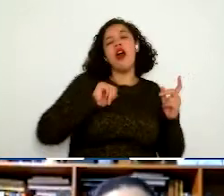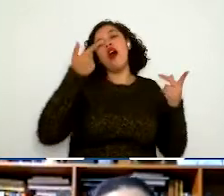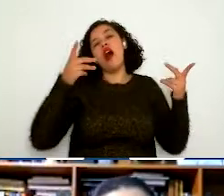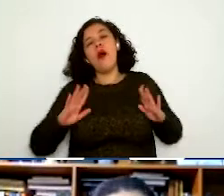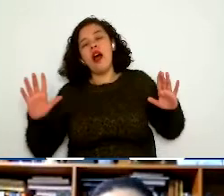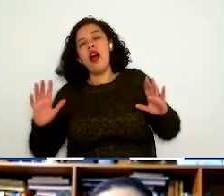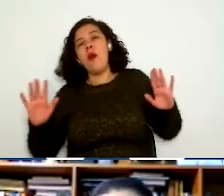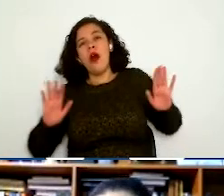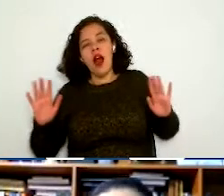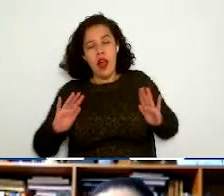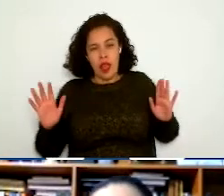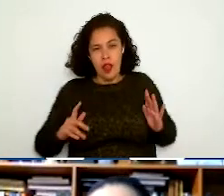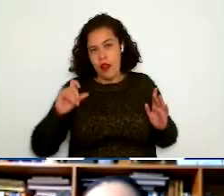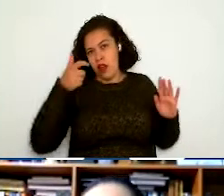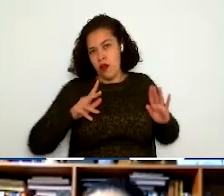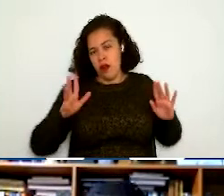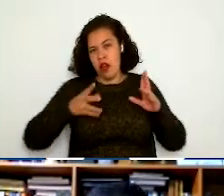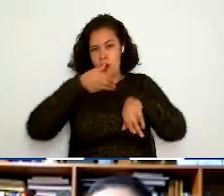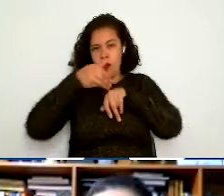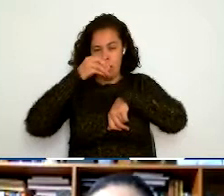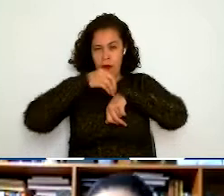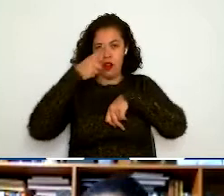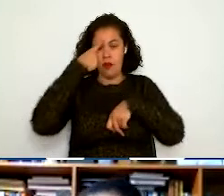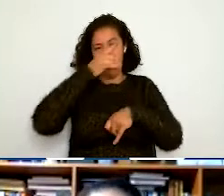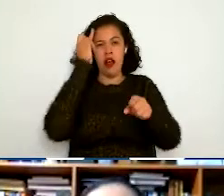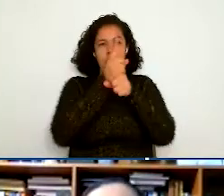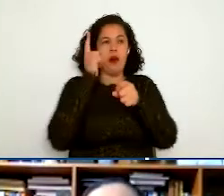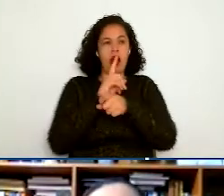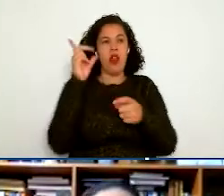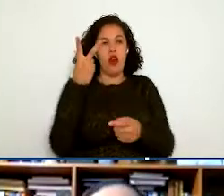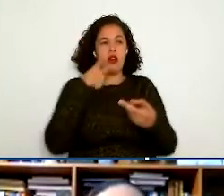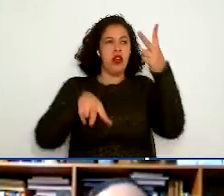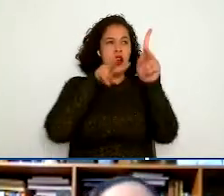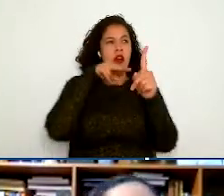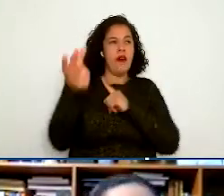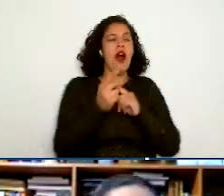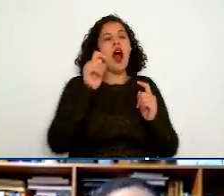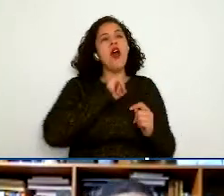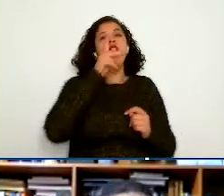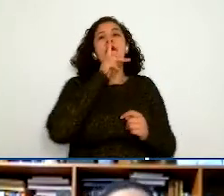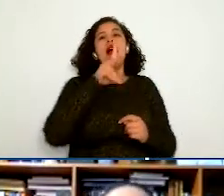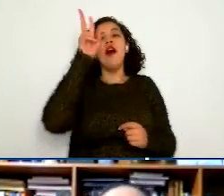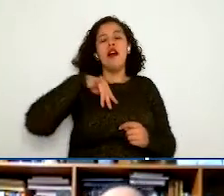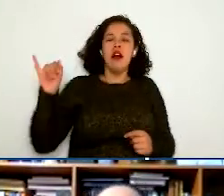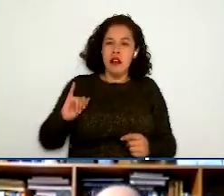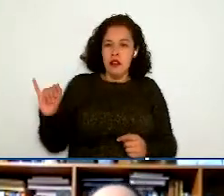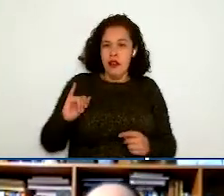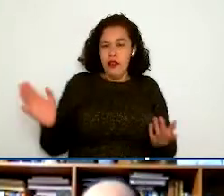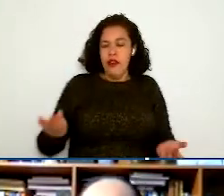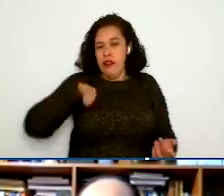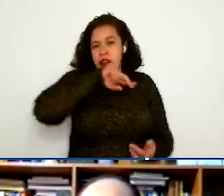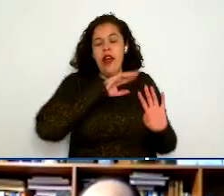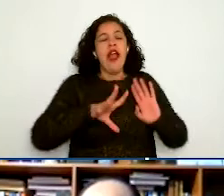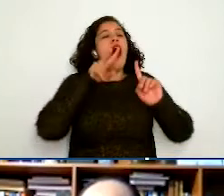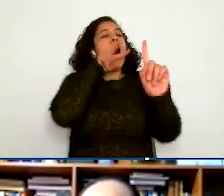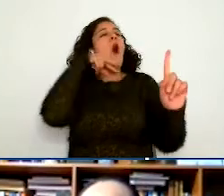¿no? Pero lo interesante es identificar que hay esas dos perspectivas. Viene otro término muy interesante. Si ya tenemos esta